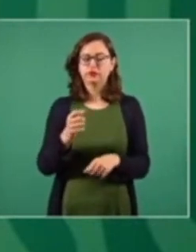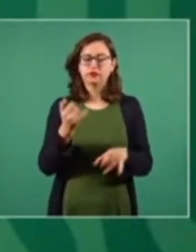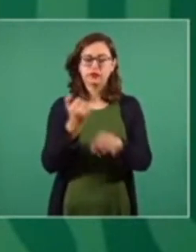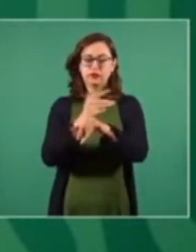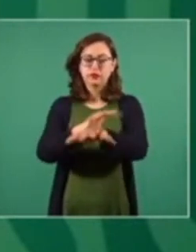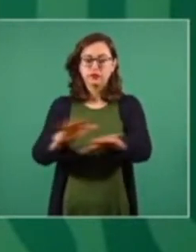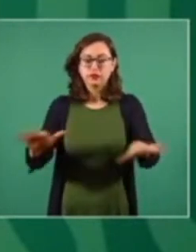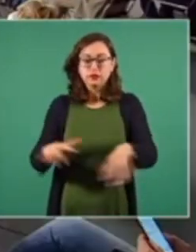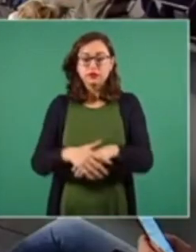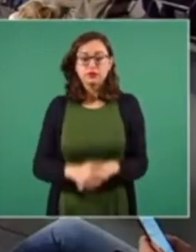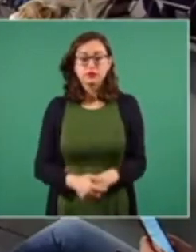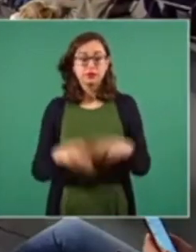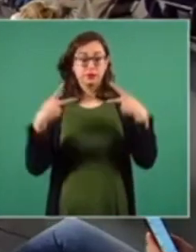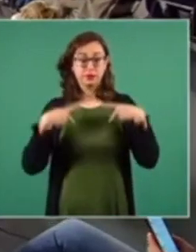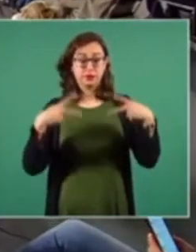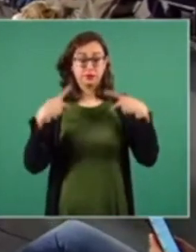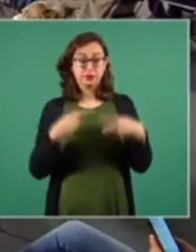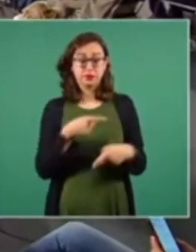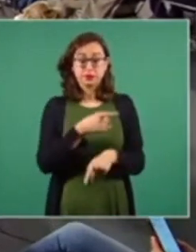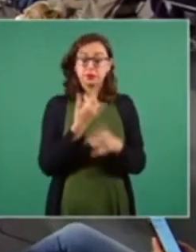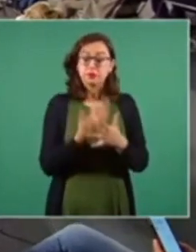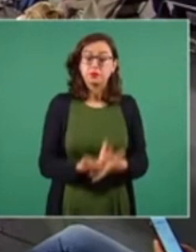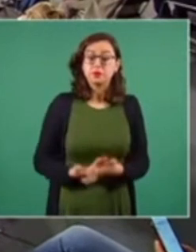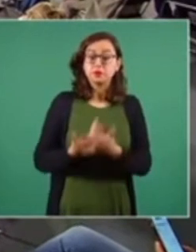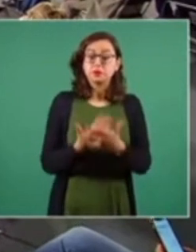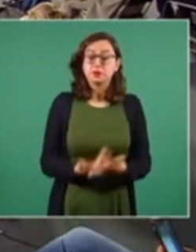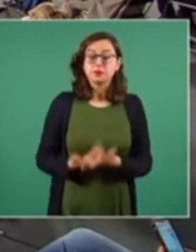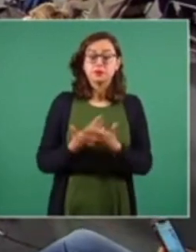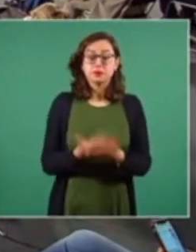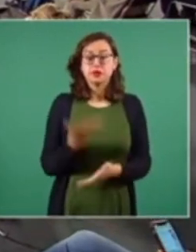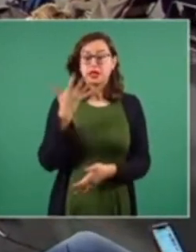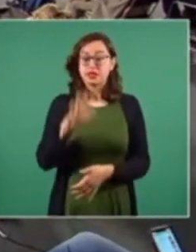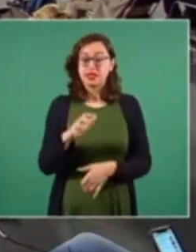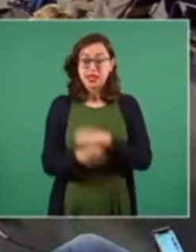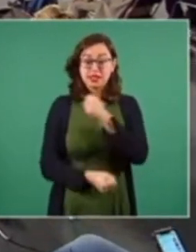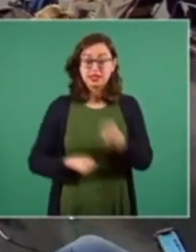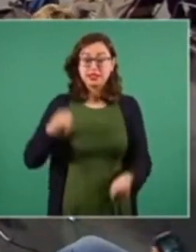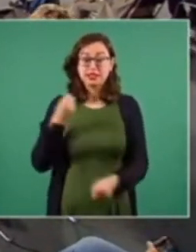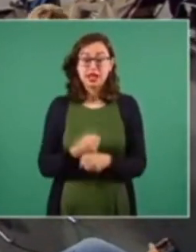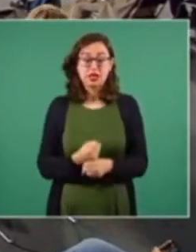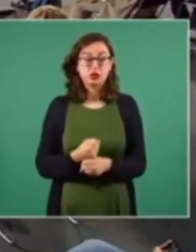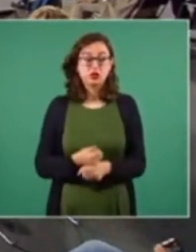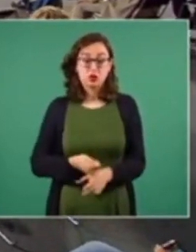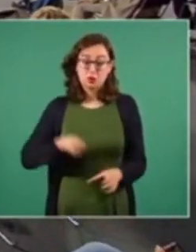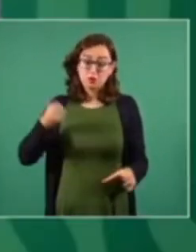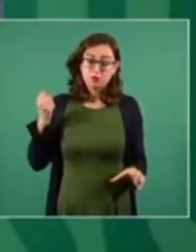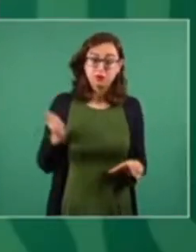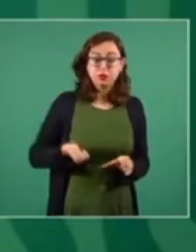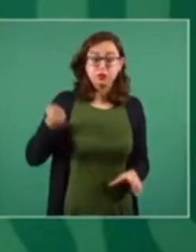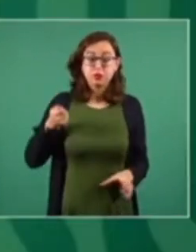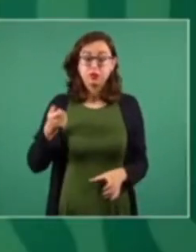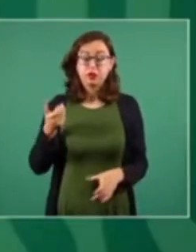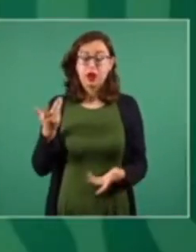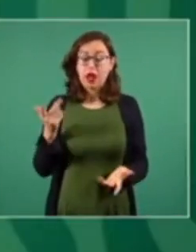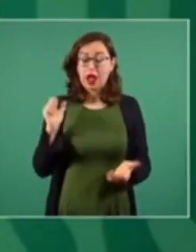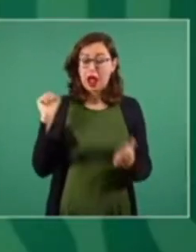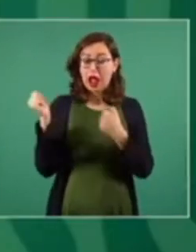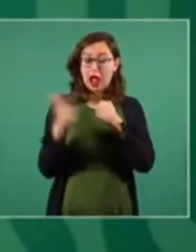sentenciados después de 10 años y no hayan cometido delitos graves o no estén acusados